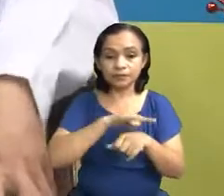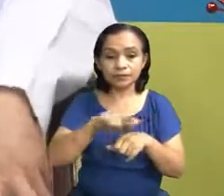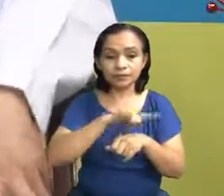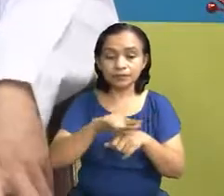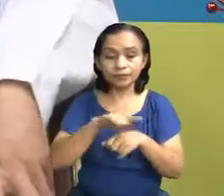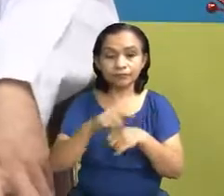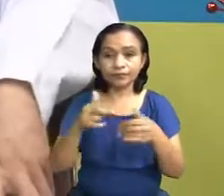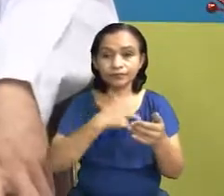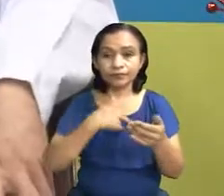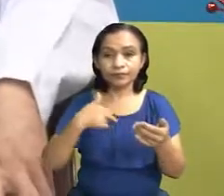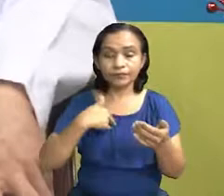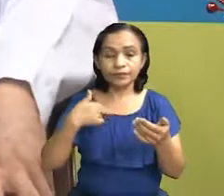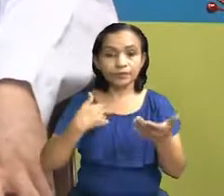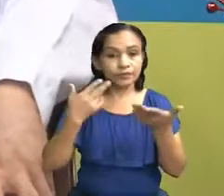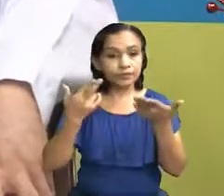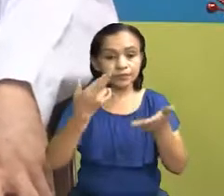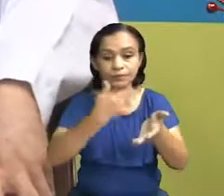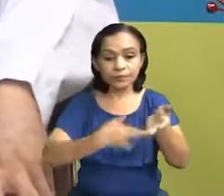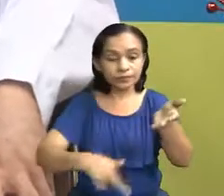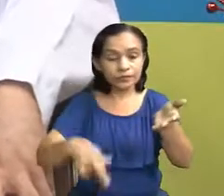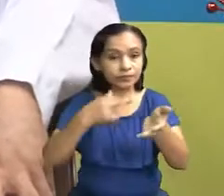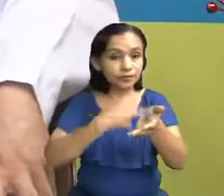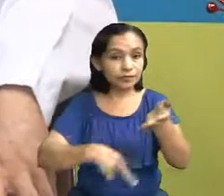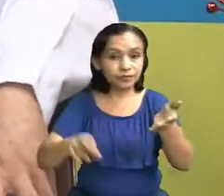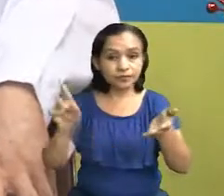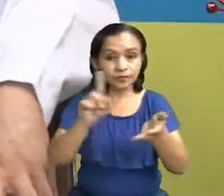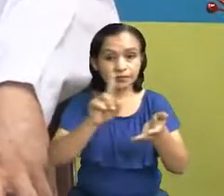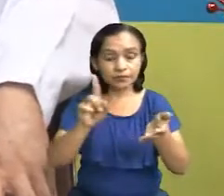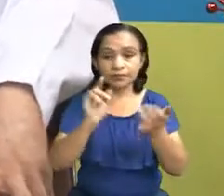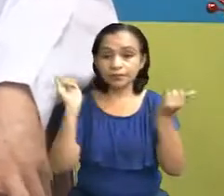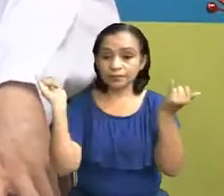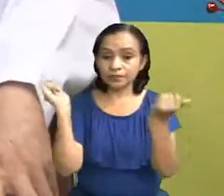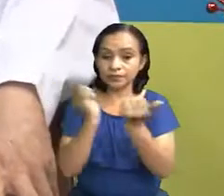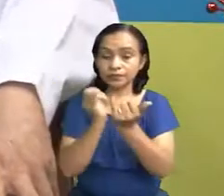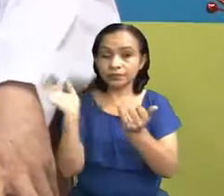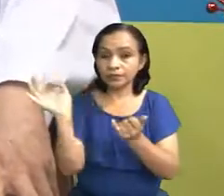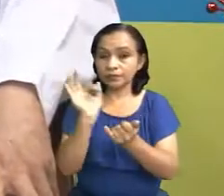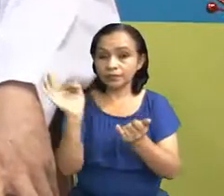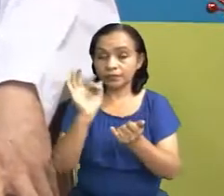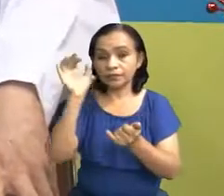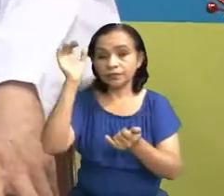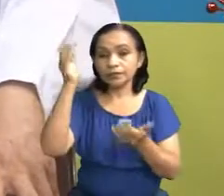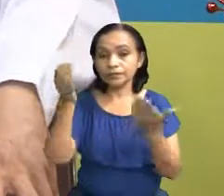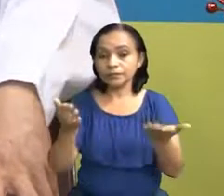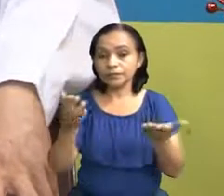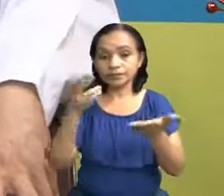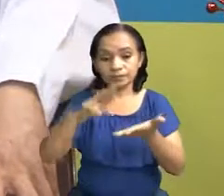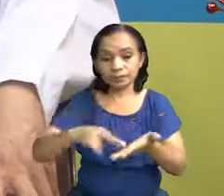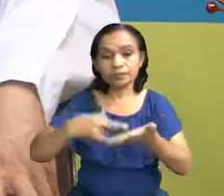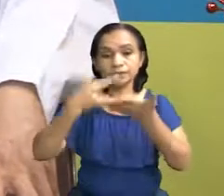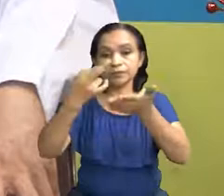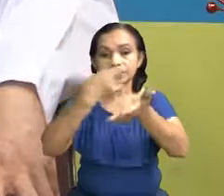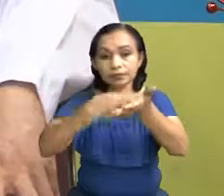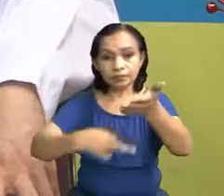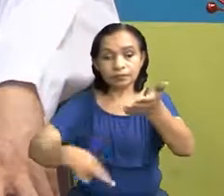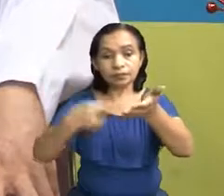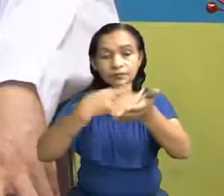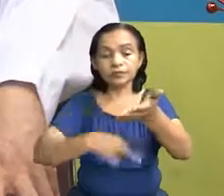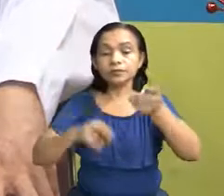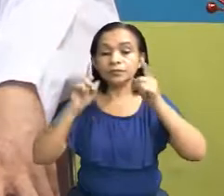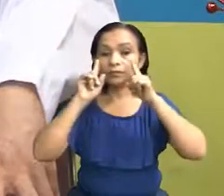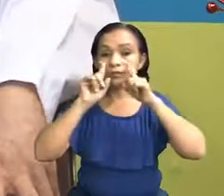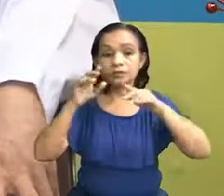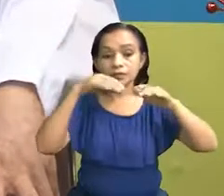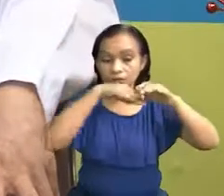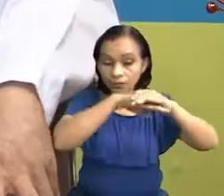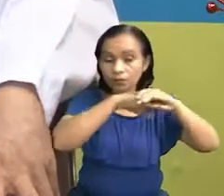carrera, ¿verdad? Sangre en el momento del trauma. Igualmente, pues, las colectas de sangre nos permiten mantener reservas.